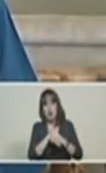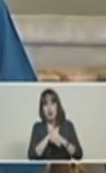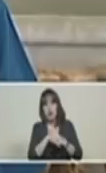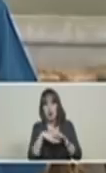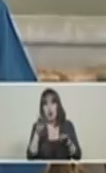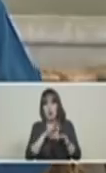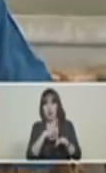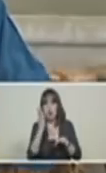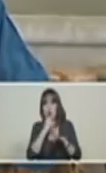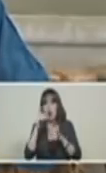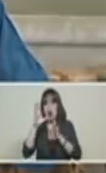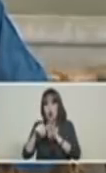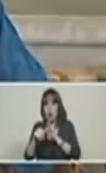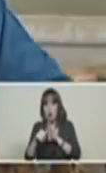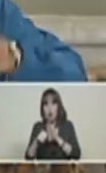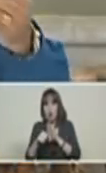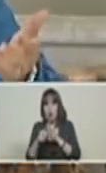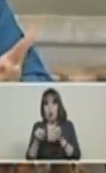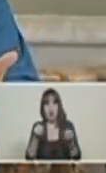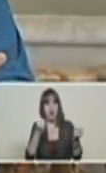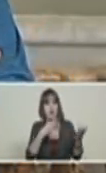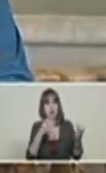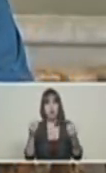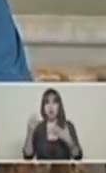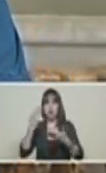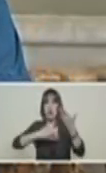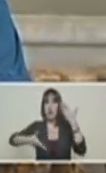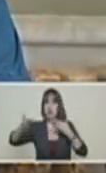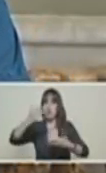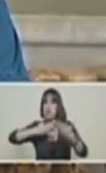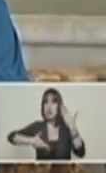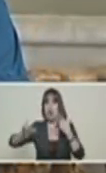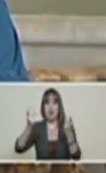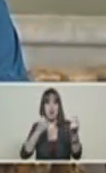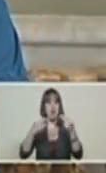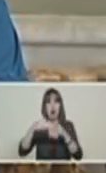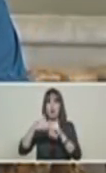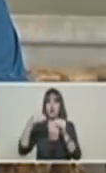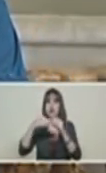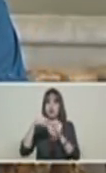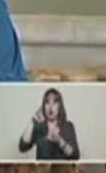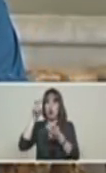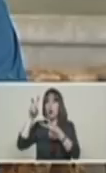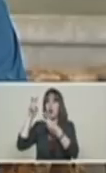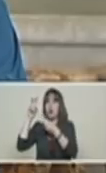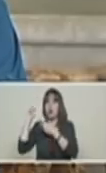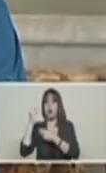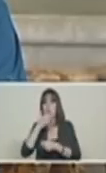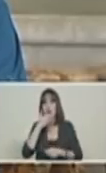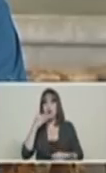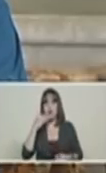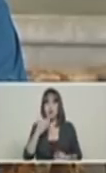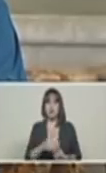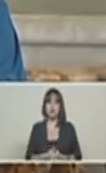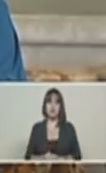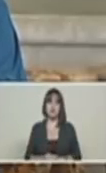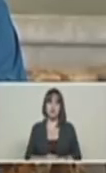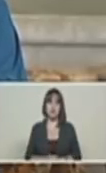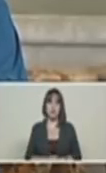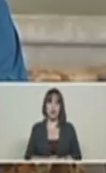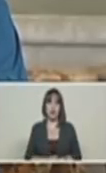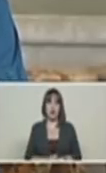parte de esa gasolina va a ir al comercio exterior para ingresar, mira, los churupitos en dólares que necesita el